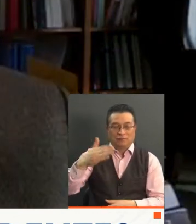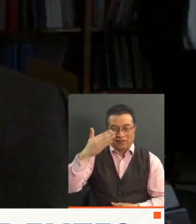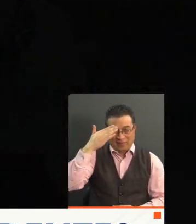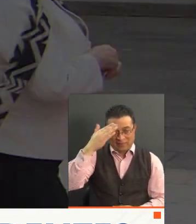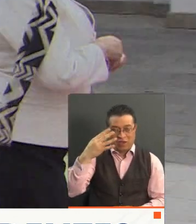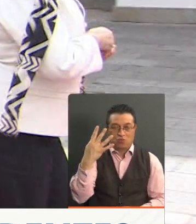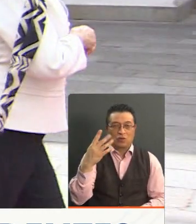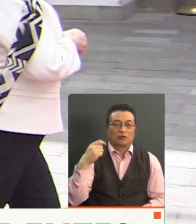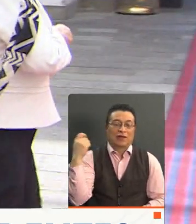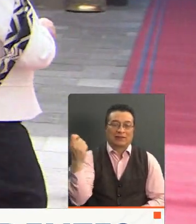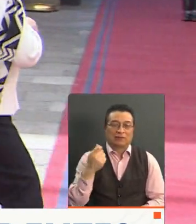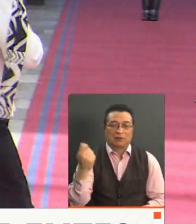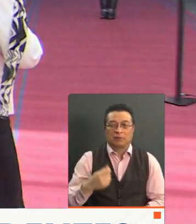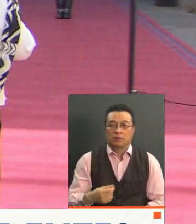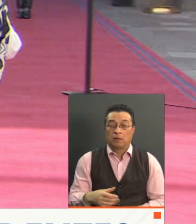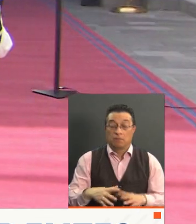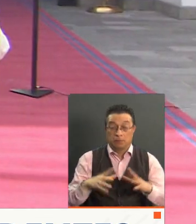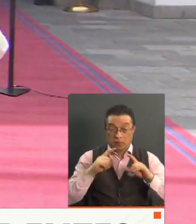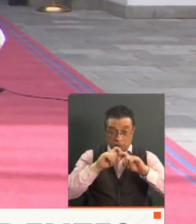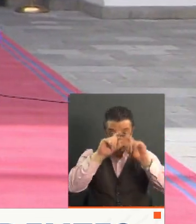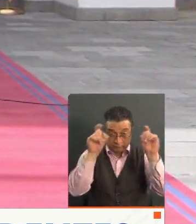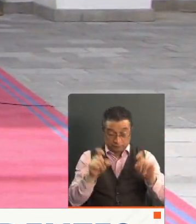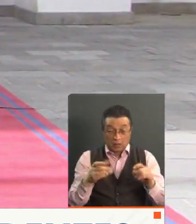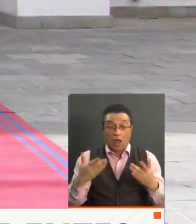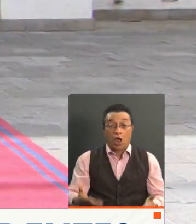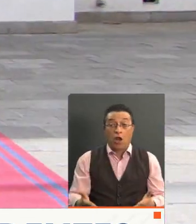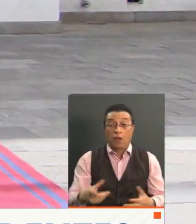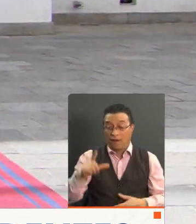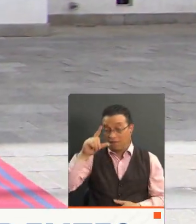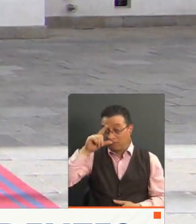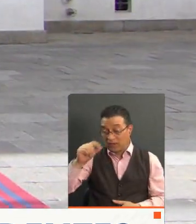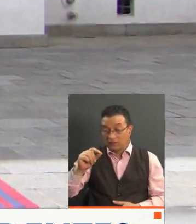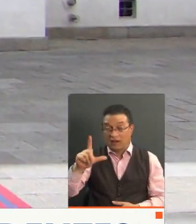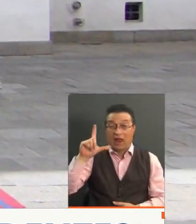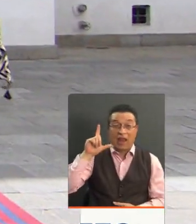de septiembre. La gran interrogante ahora es si Frei, Lagos,